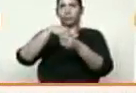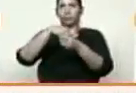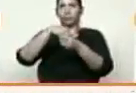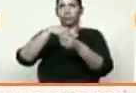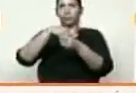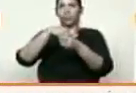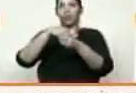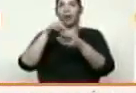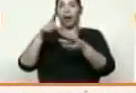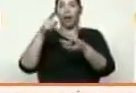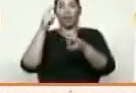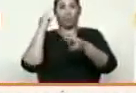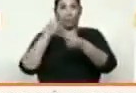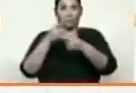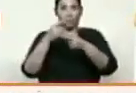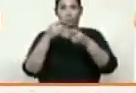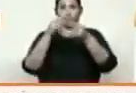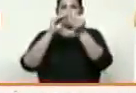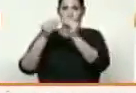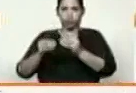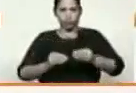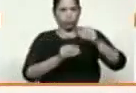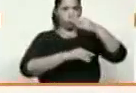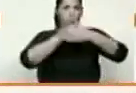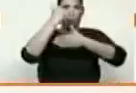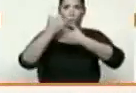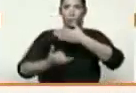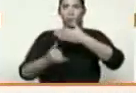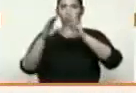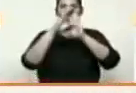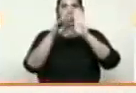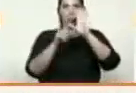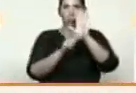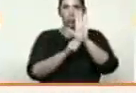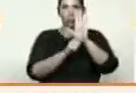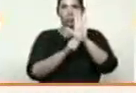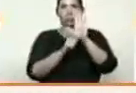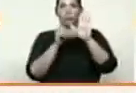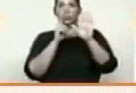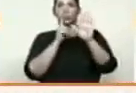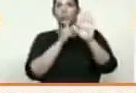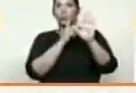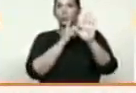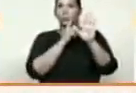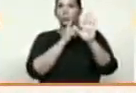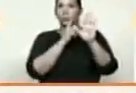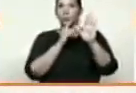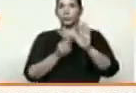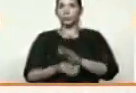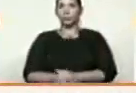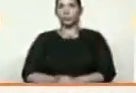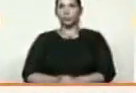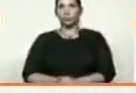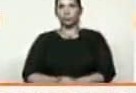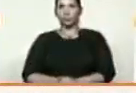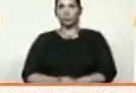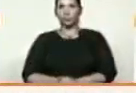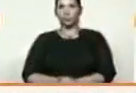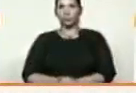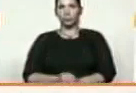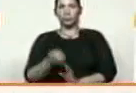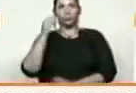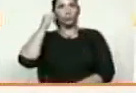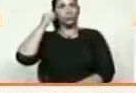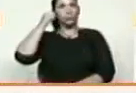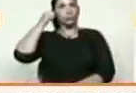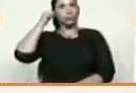debía elaborar el proyecto constitucional, llamado Michel Debré, y que él